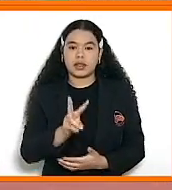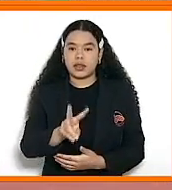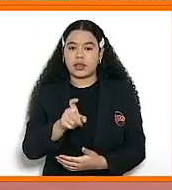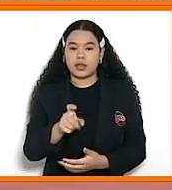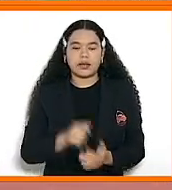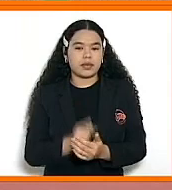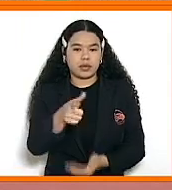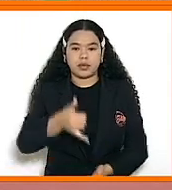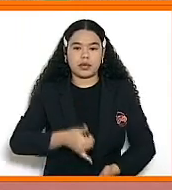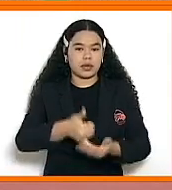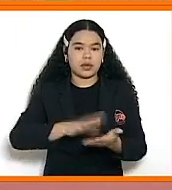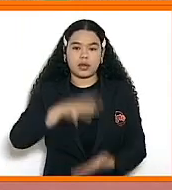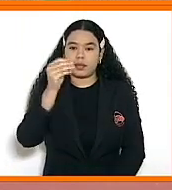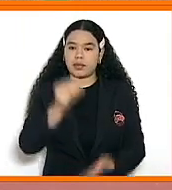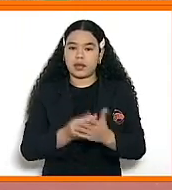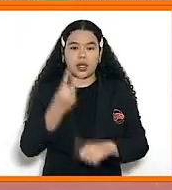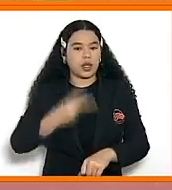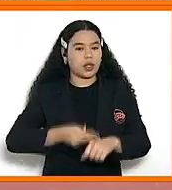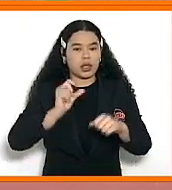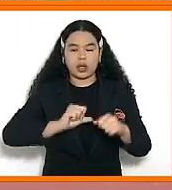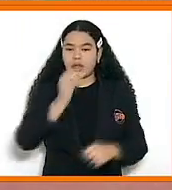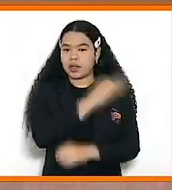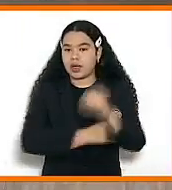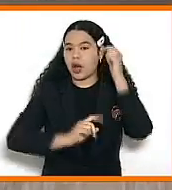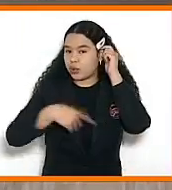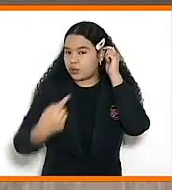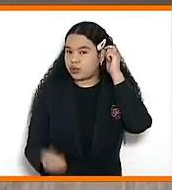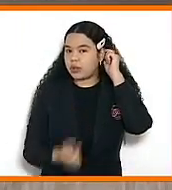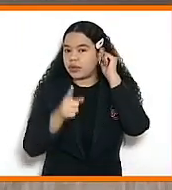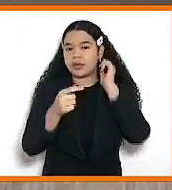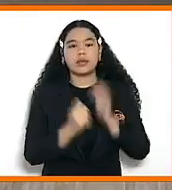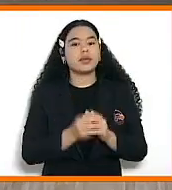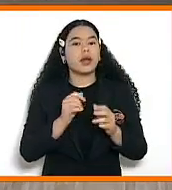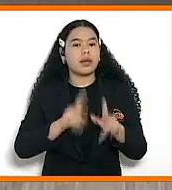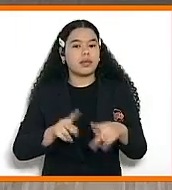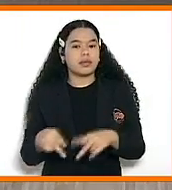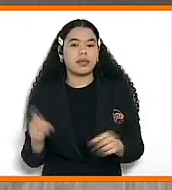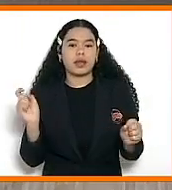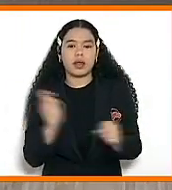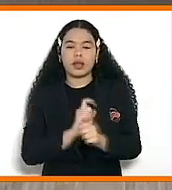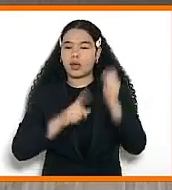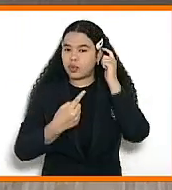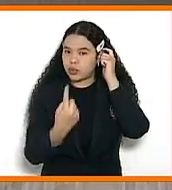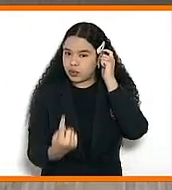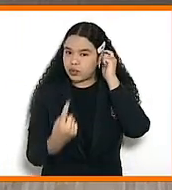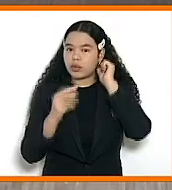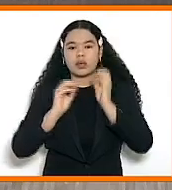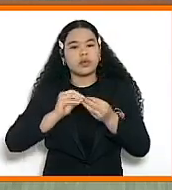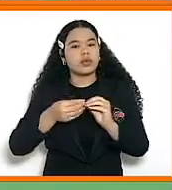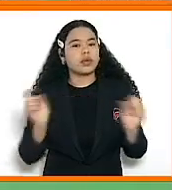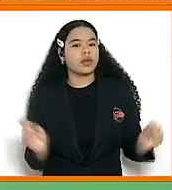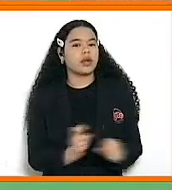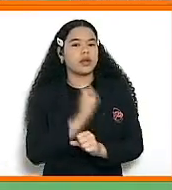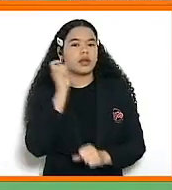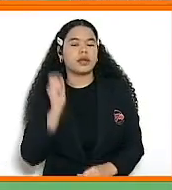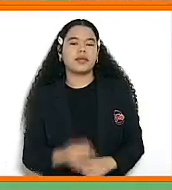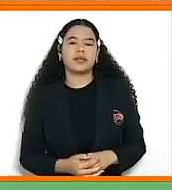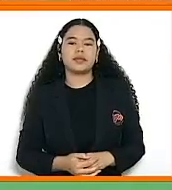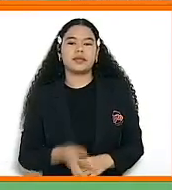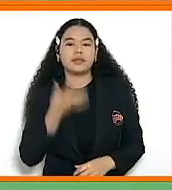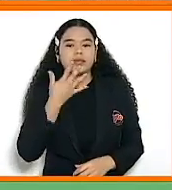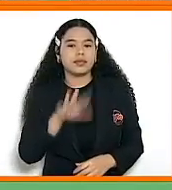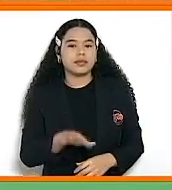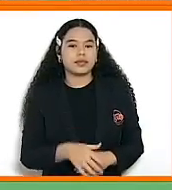2X, tu premio se multiplica por 2 esta tarde en Diaria. Si sos parte de nuestros jugadores para más 1, el número ganador es...